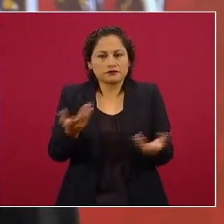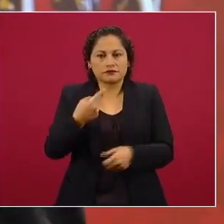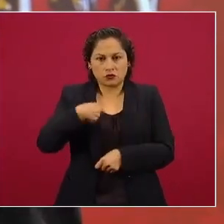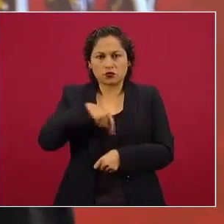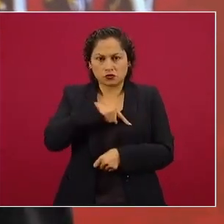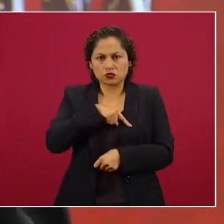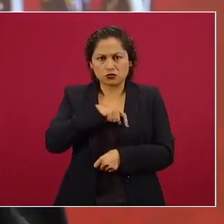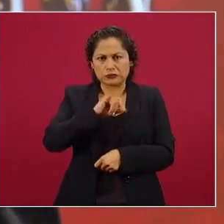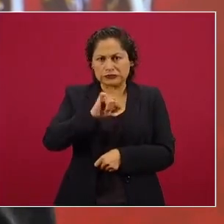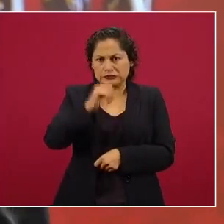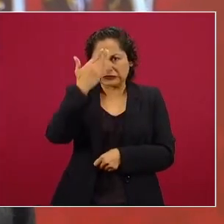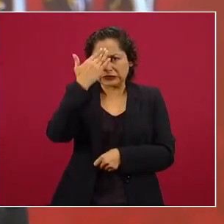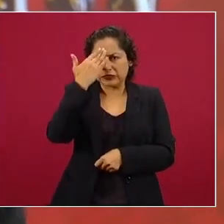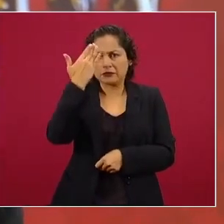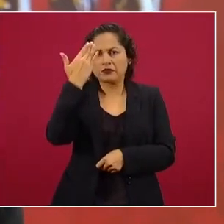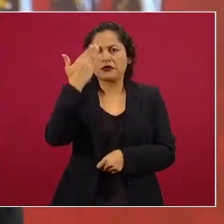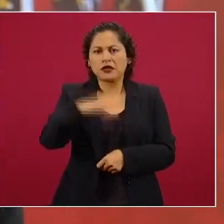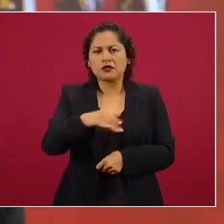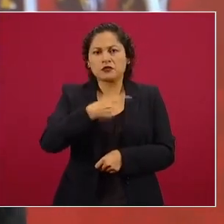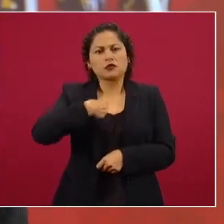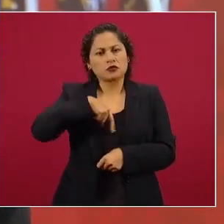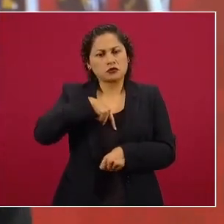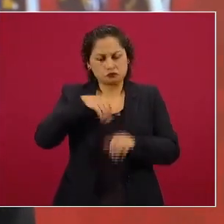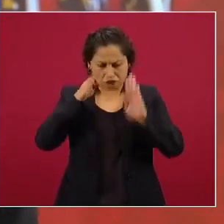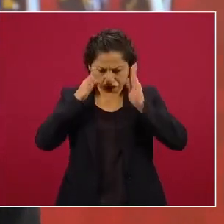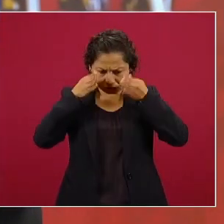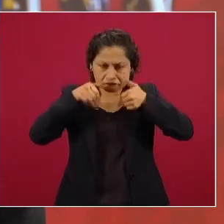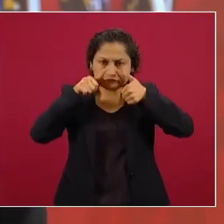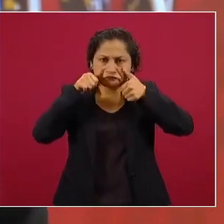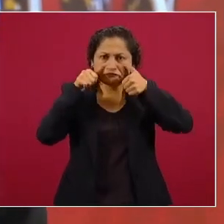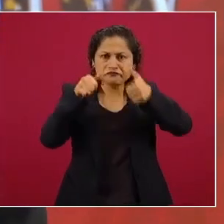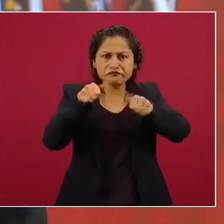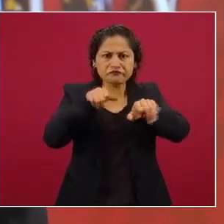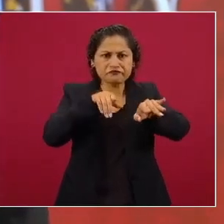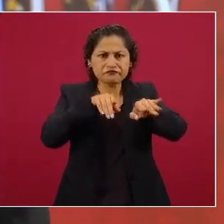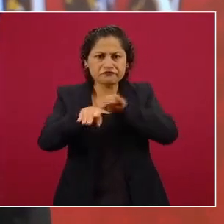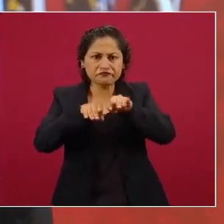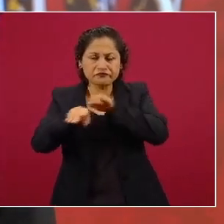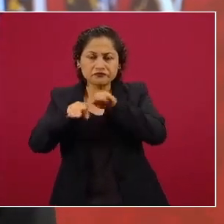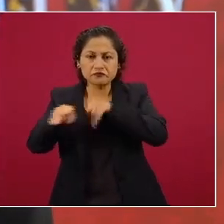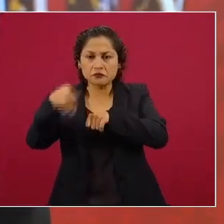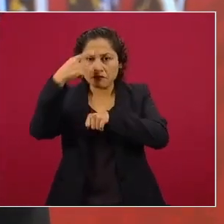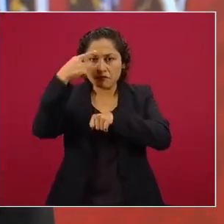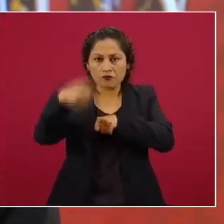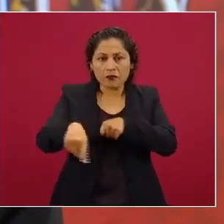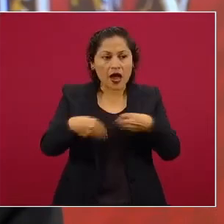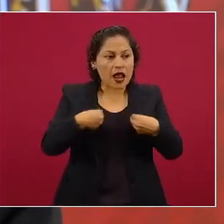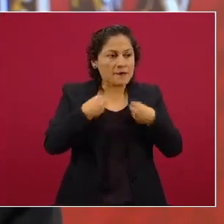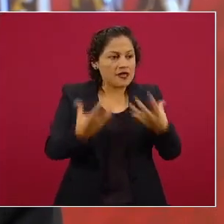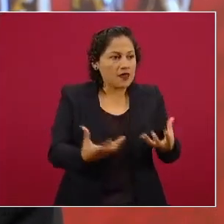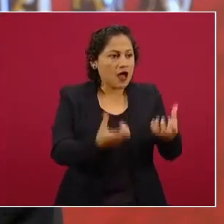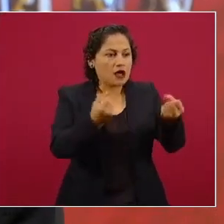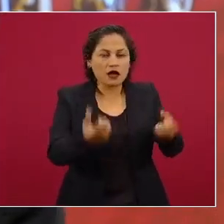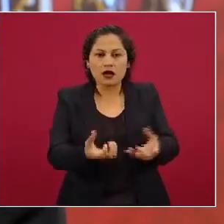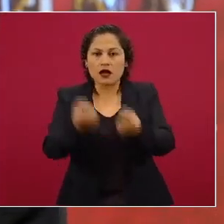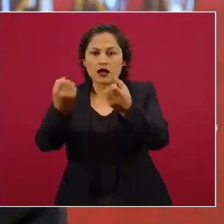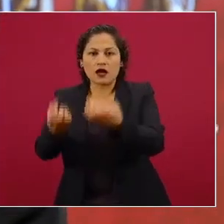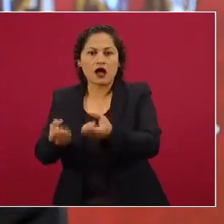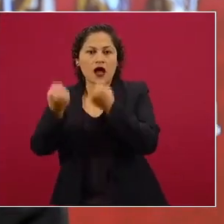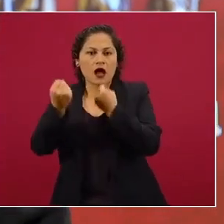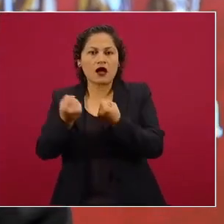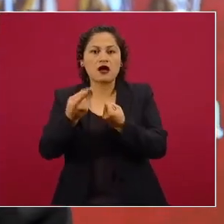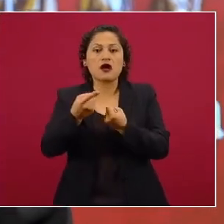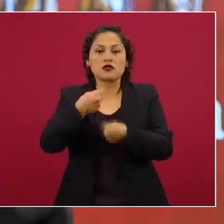lo que nos corresponde para salvar vidas. Lo estamos haciendo con el apoyo, la solidaridad